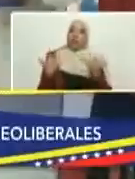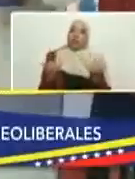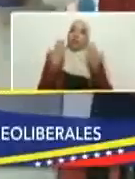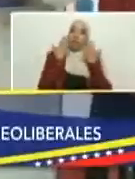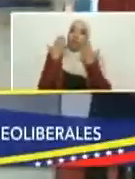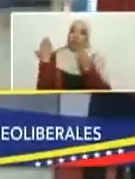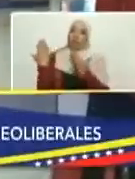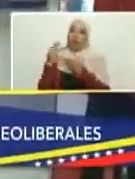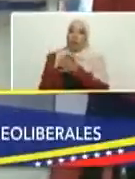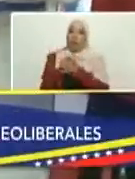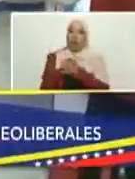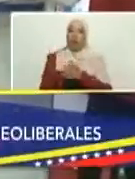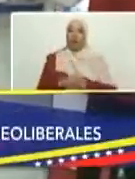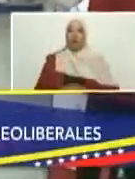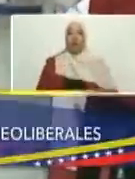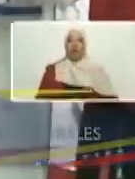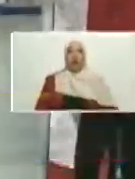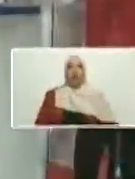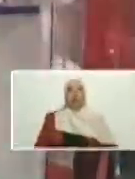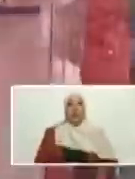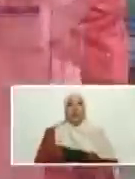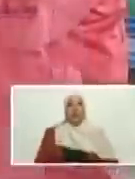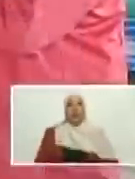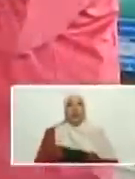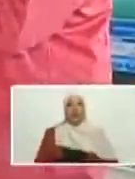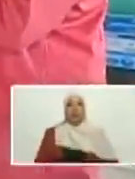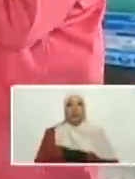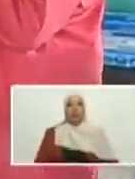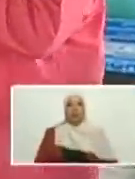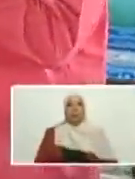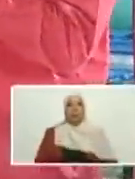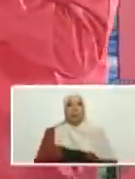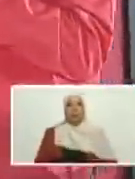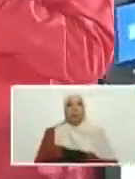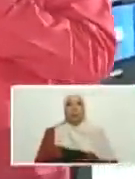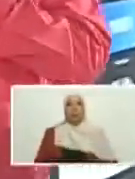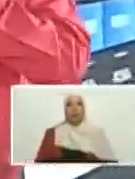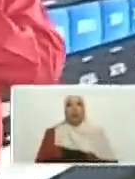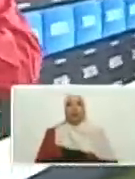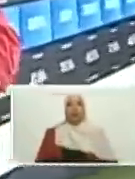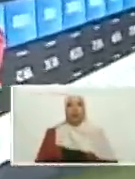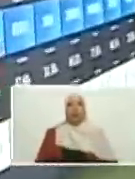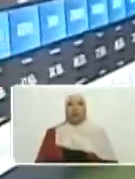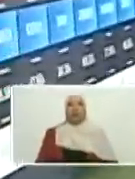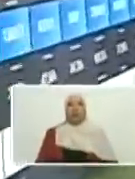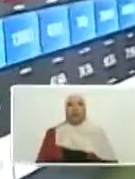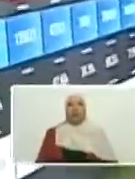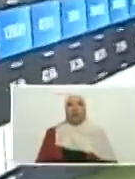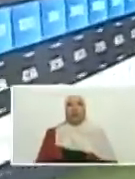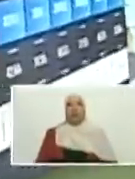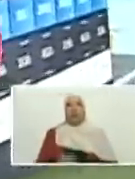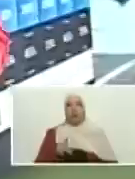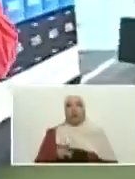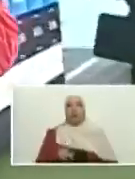El Aissami, compañeras trabajadoras. Bueno, que Dios me las bendiga. Y ahora pasamos, mira, por allá